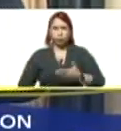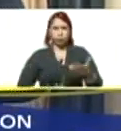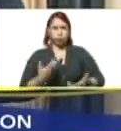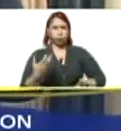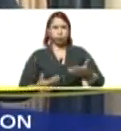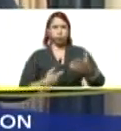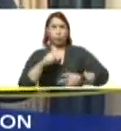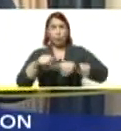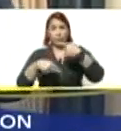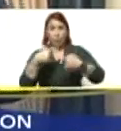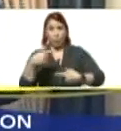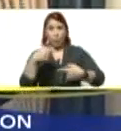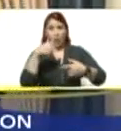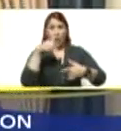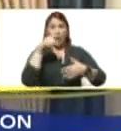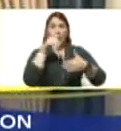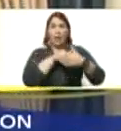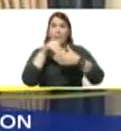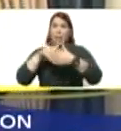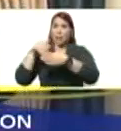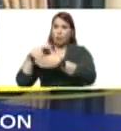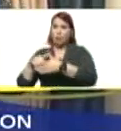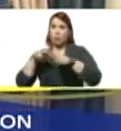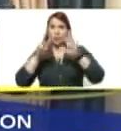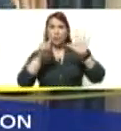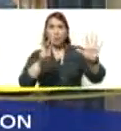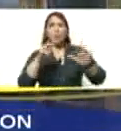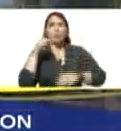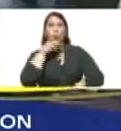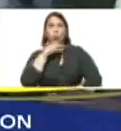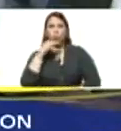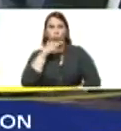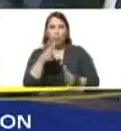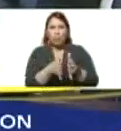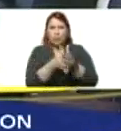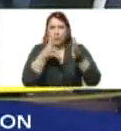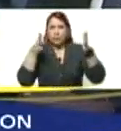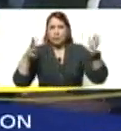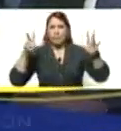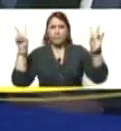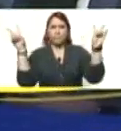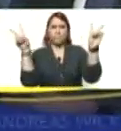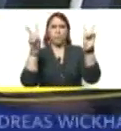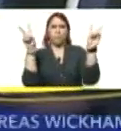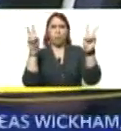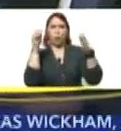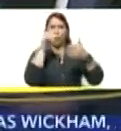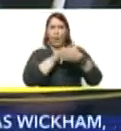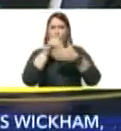Luego vino la elección del 7 de octubre, la inmensa victoria electoral.